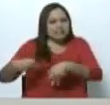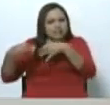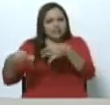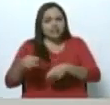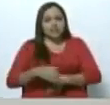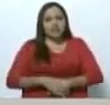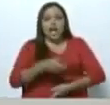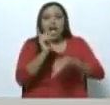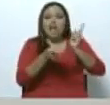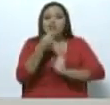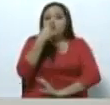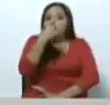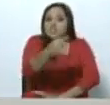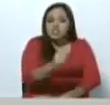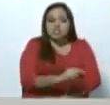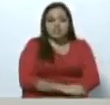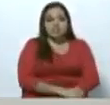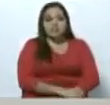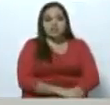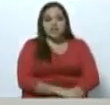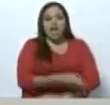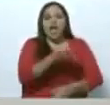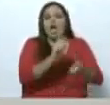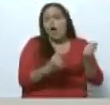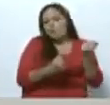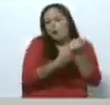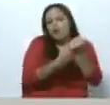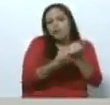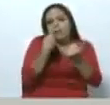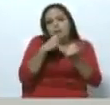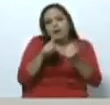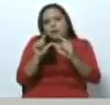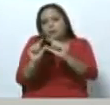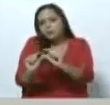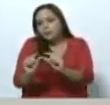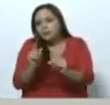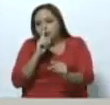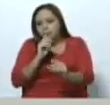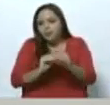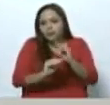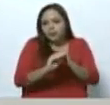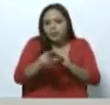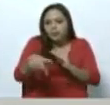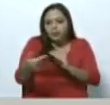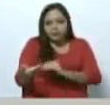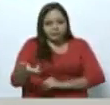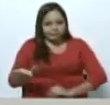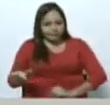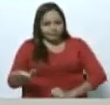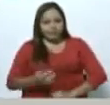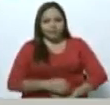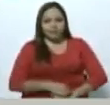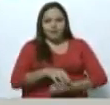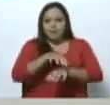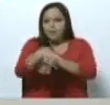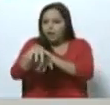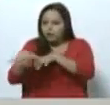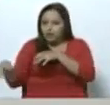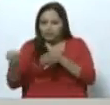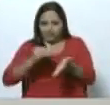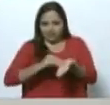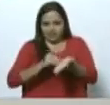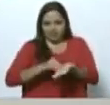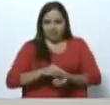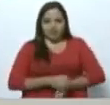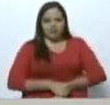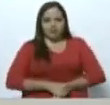han manifestado algún tipo de apoyo, pero queda ahí en la manifestación de apoyo, la mayoría de las veces, ¿ves?